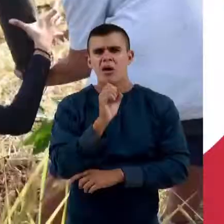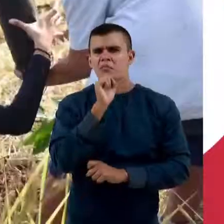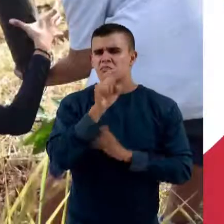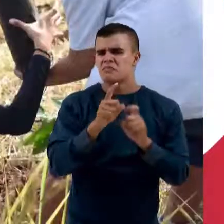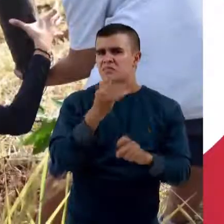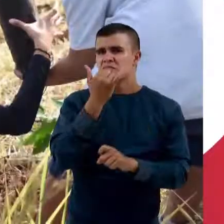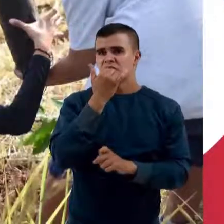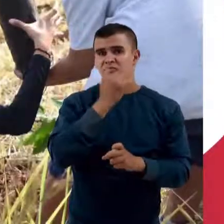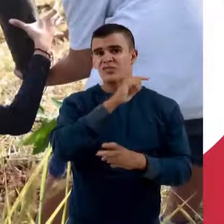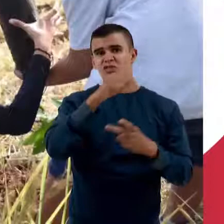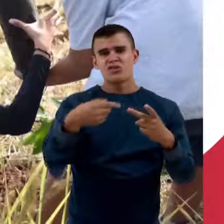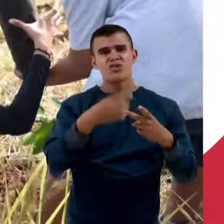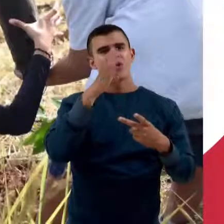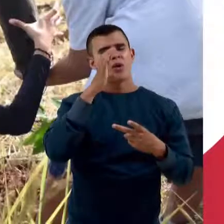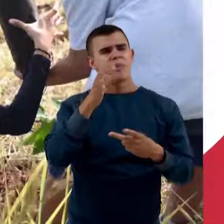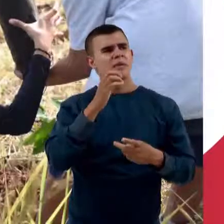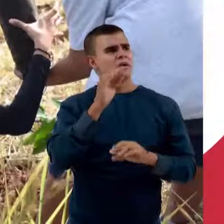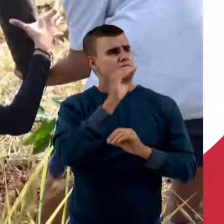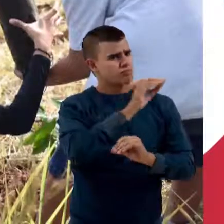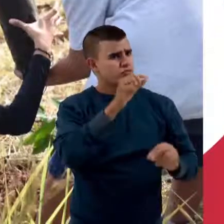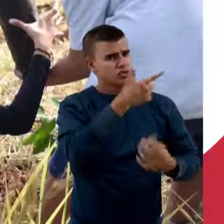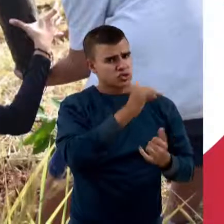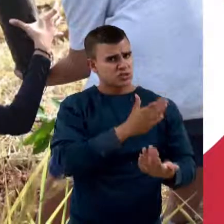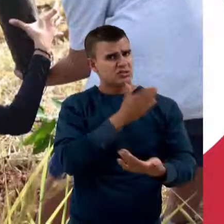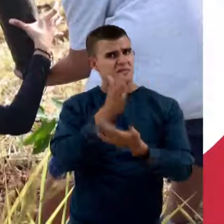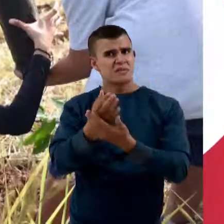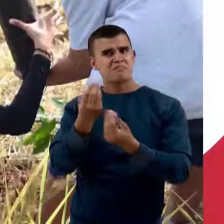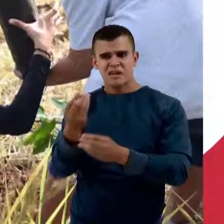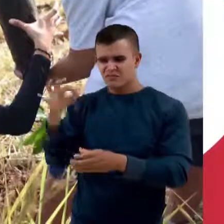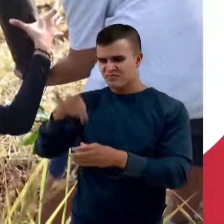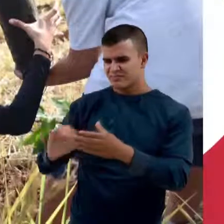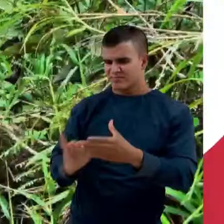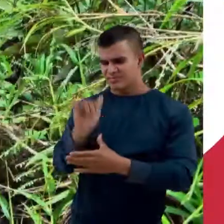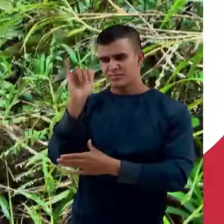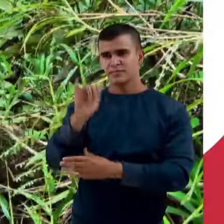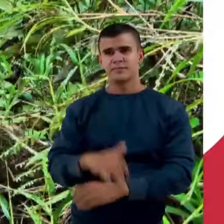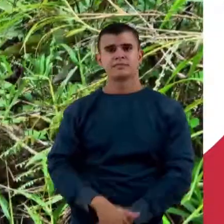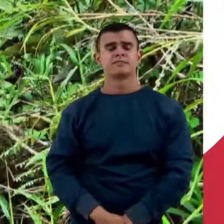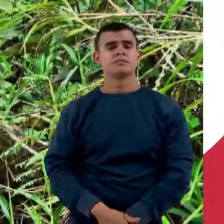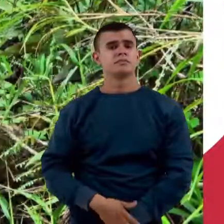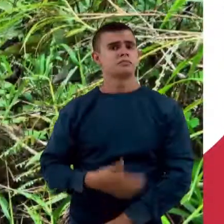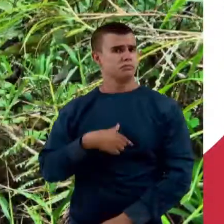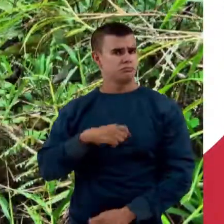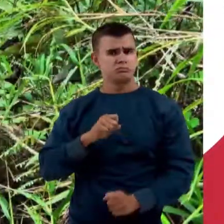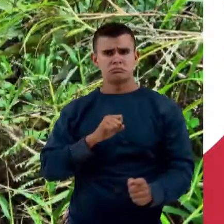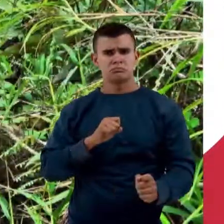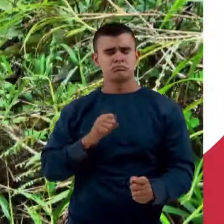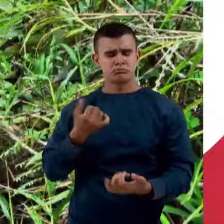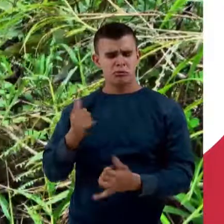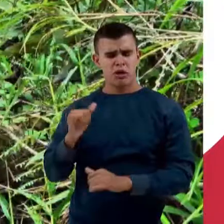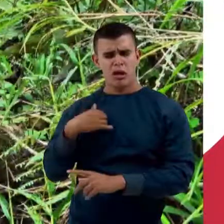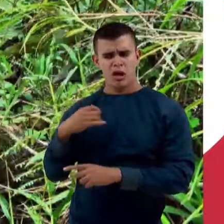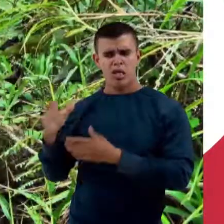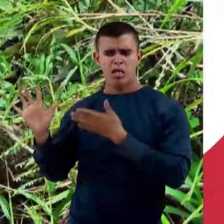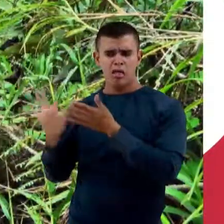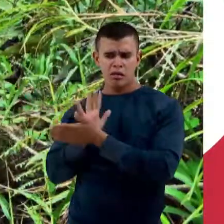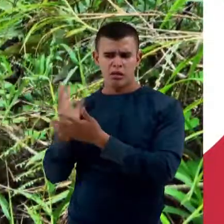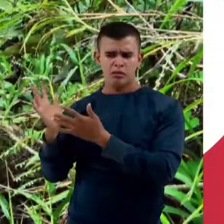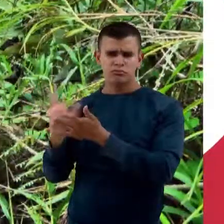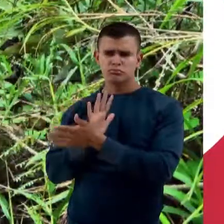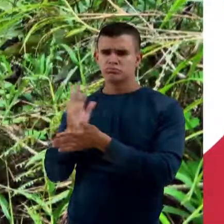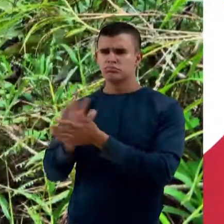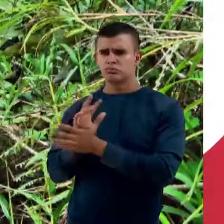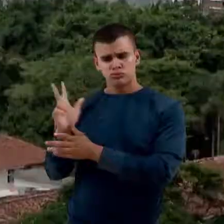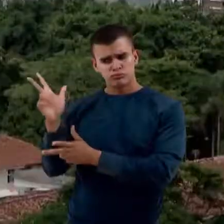y participar, pues ya que nosotros somos los que más usamos esa parte, esos terrenos, esos caminos,